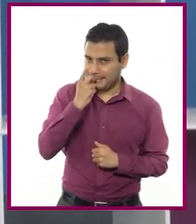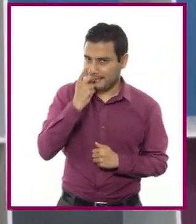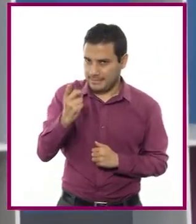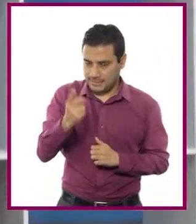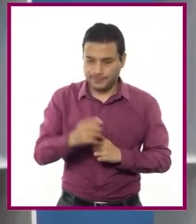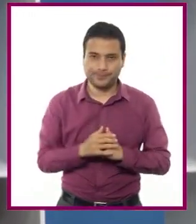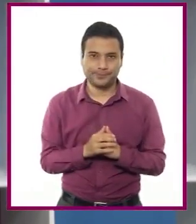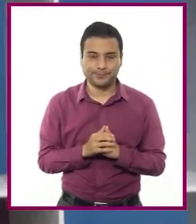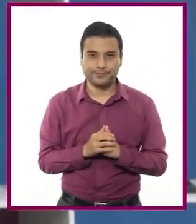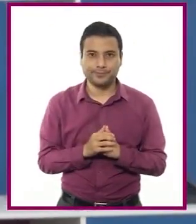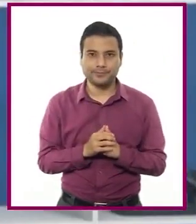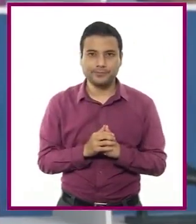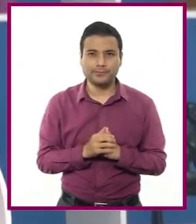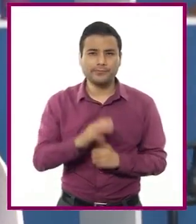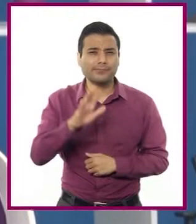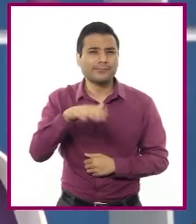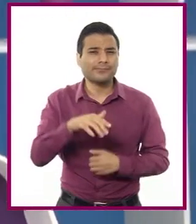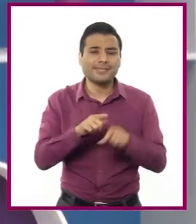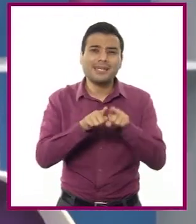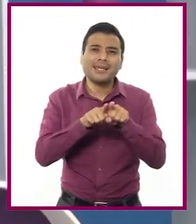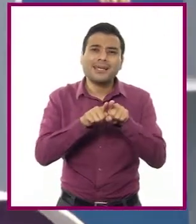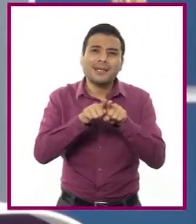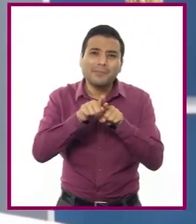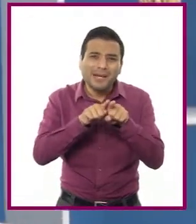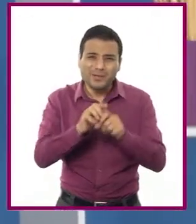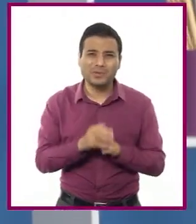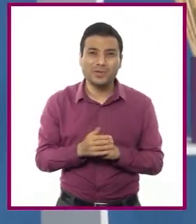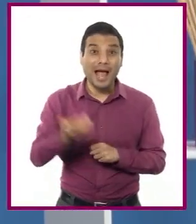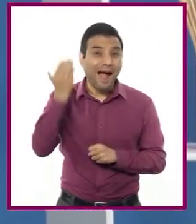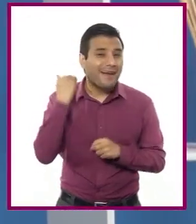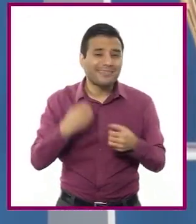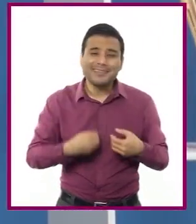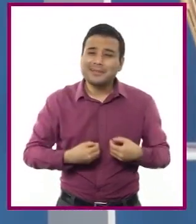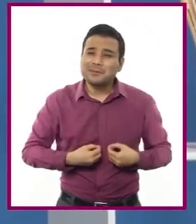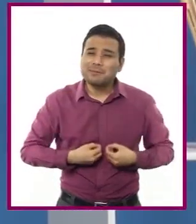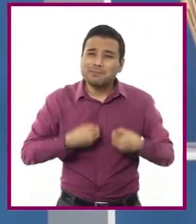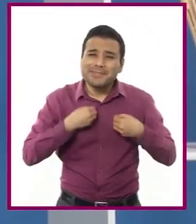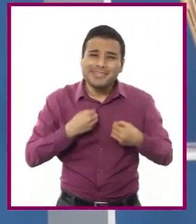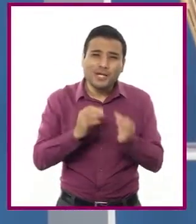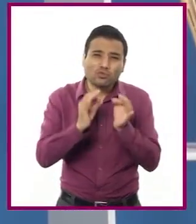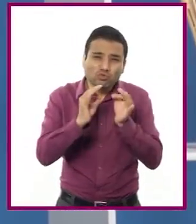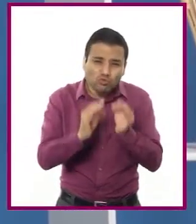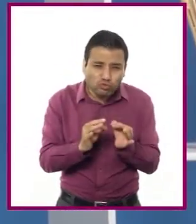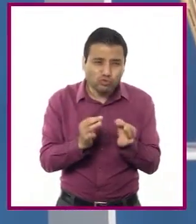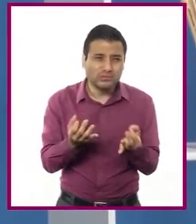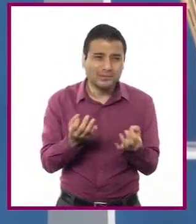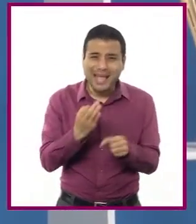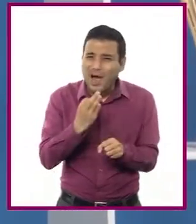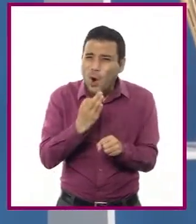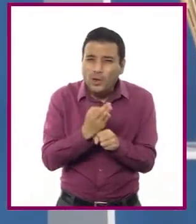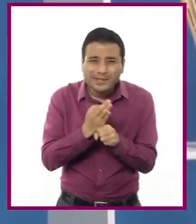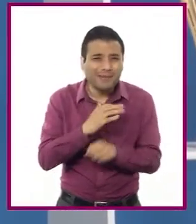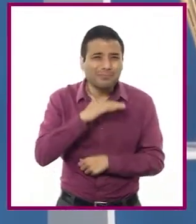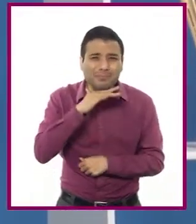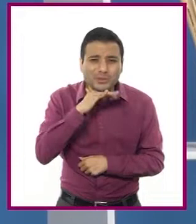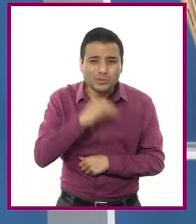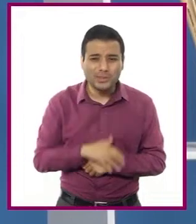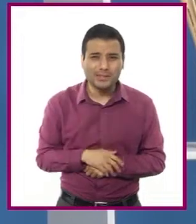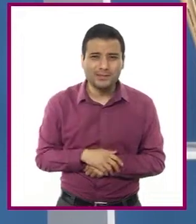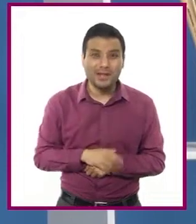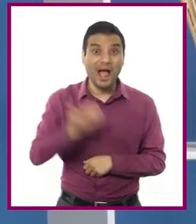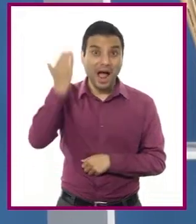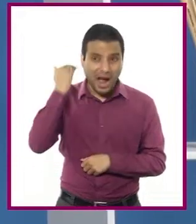como, allí, hermano, aquello era vida de verdad. Y aquí es pura basura. Allí luchábamos